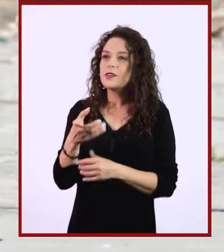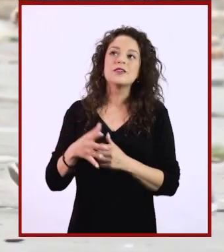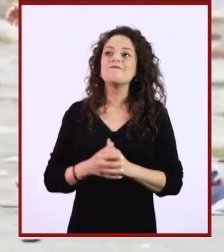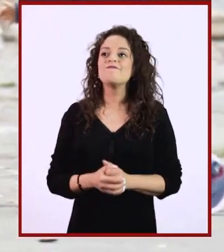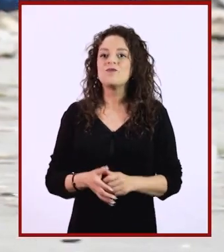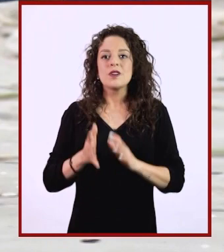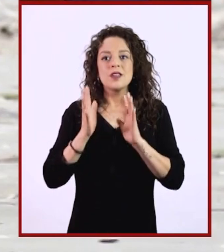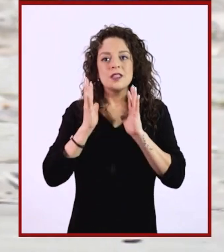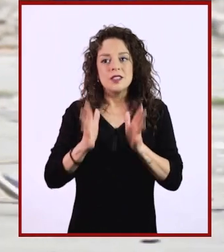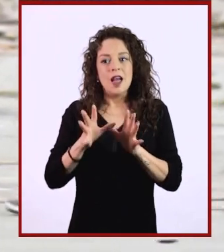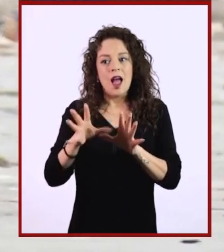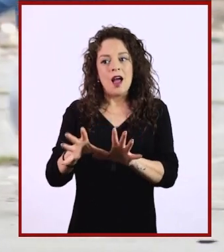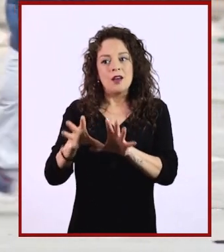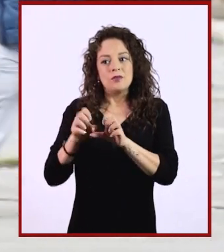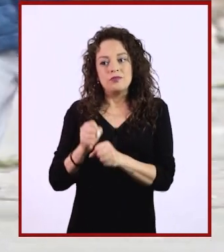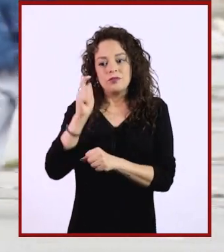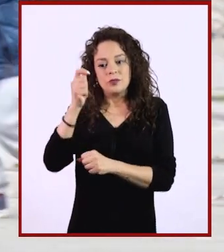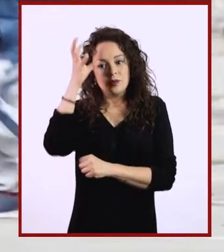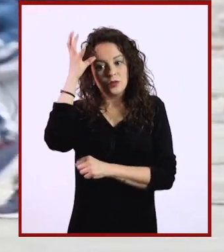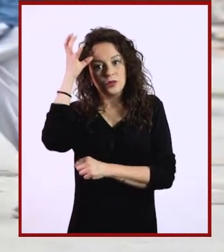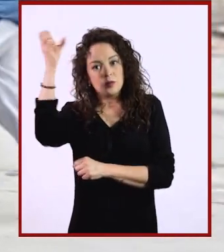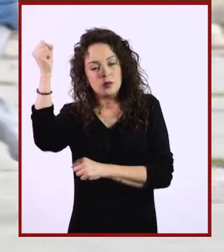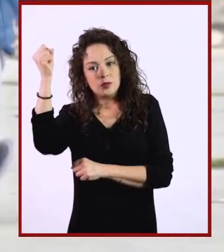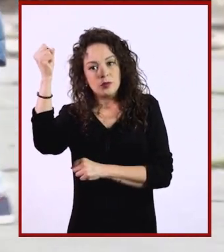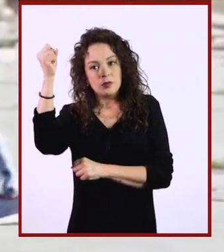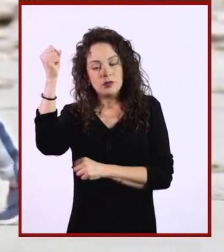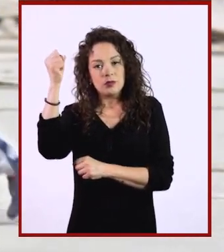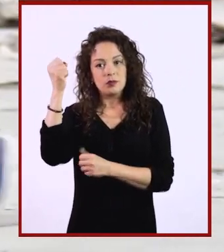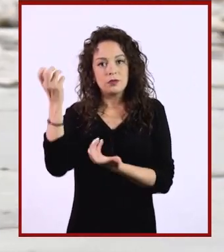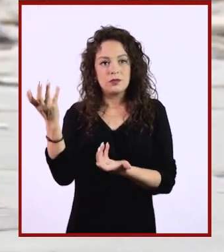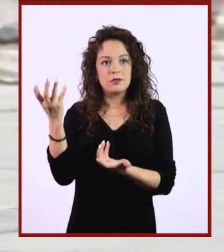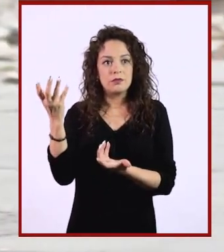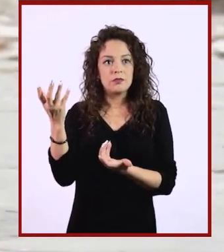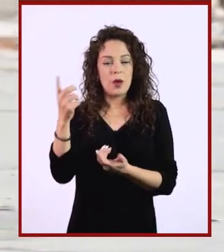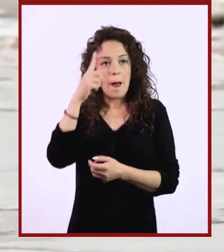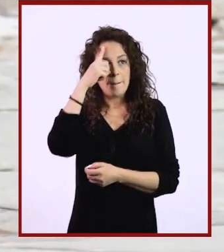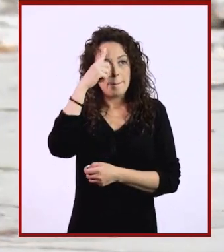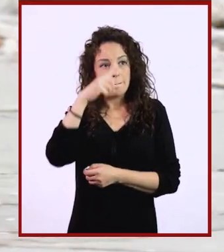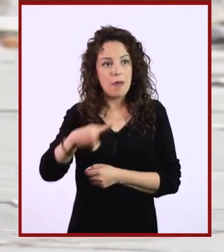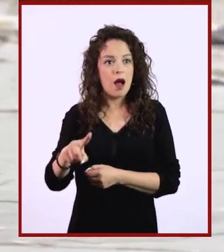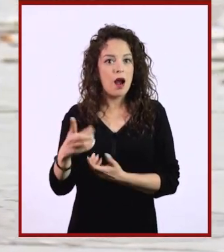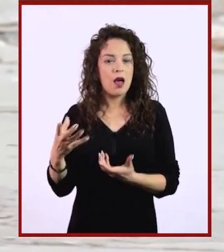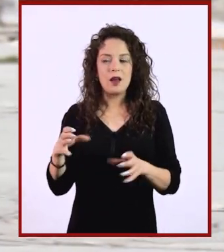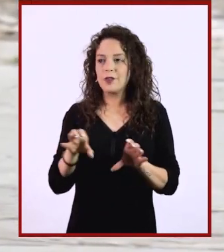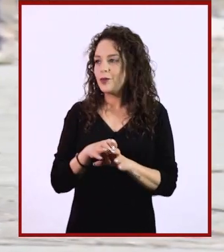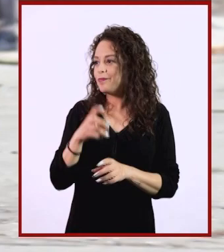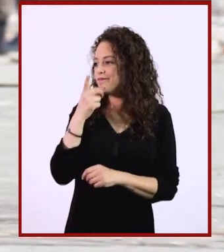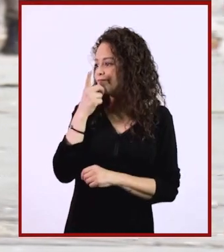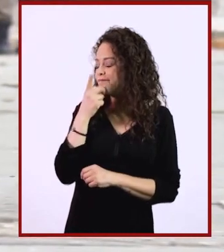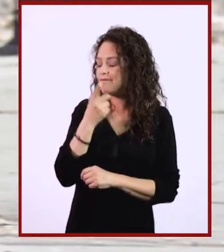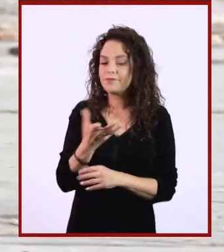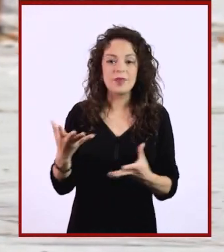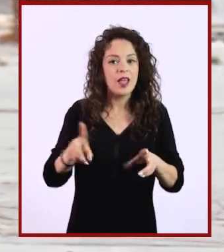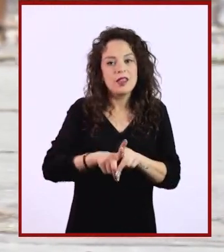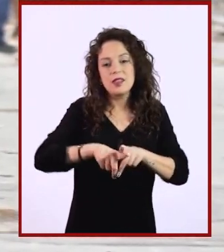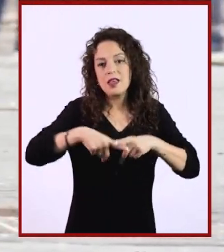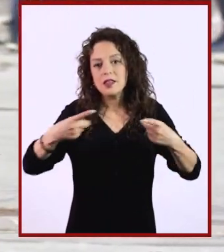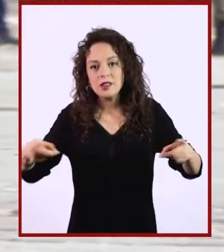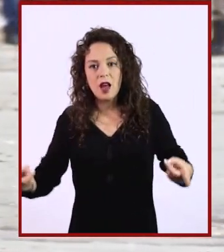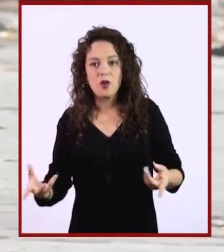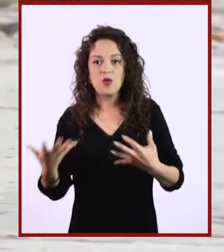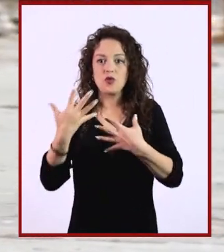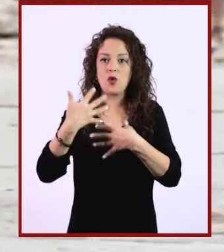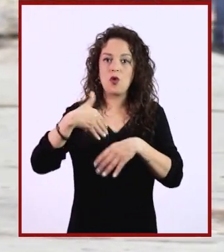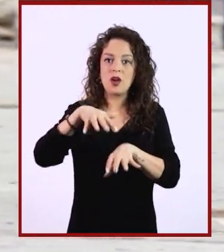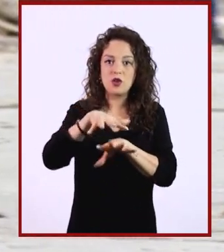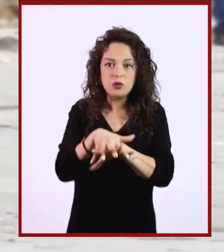ya es un concepto que aborda no nada más como digamos, el desarrollo, un desarrollo